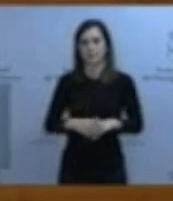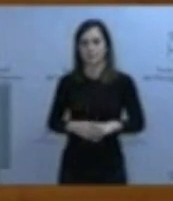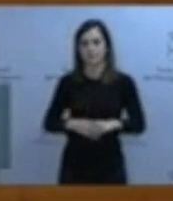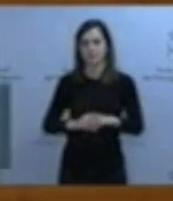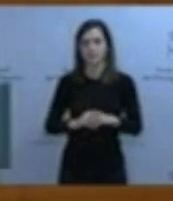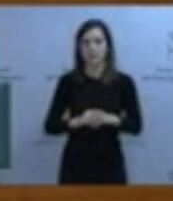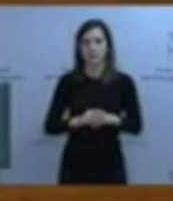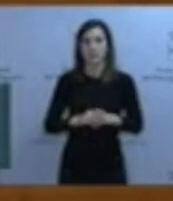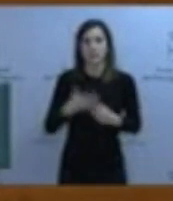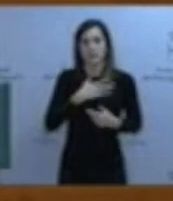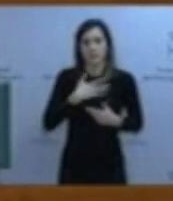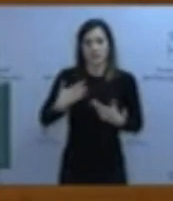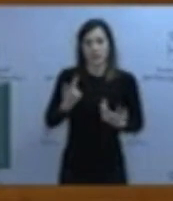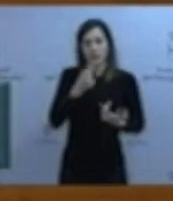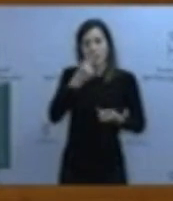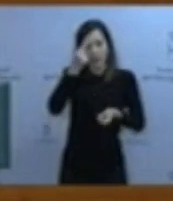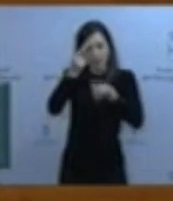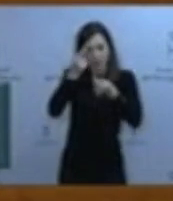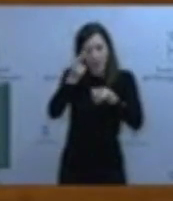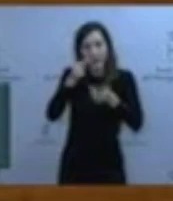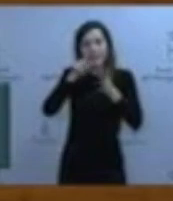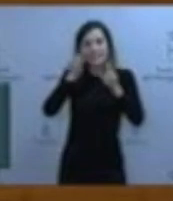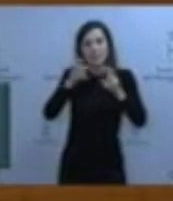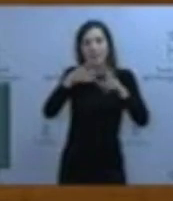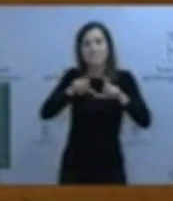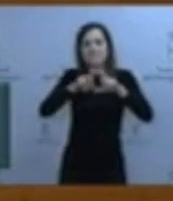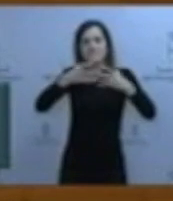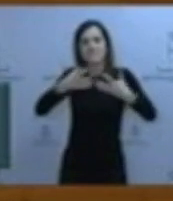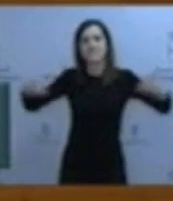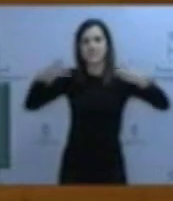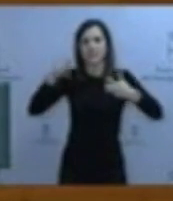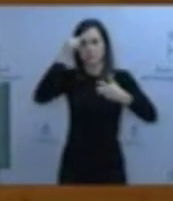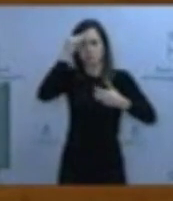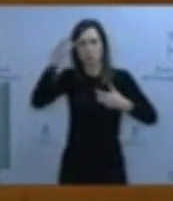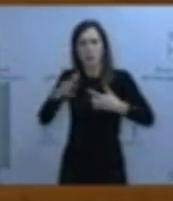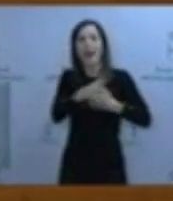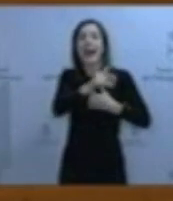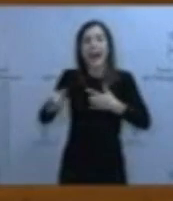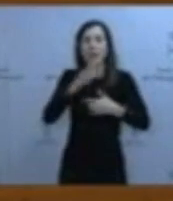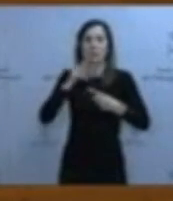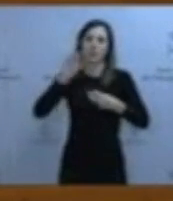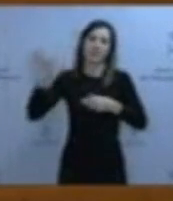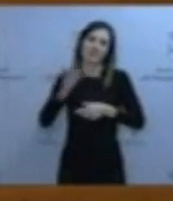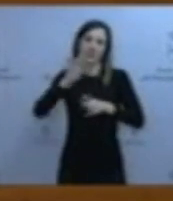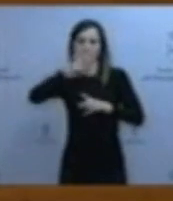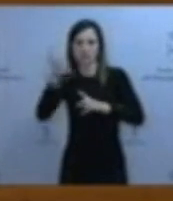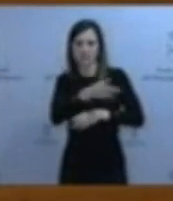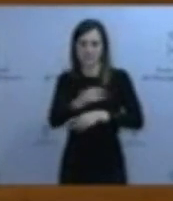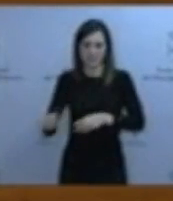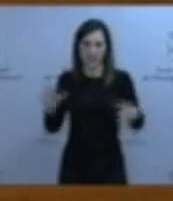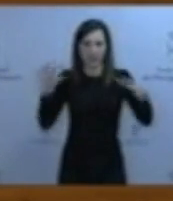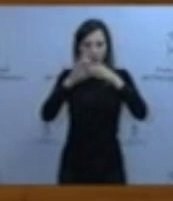Hago hincapié en esta frase de que la alta capacidad o las altas capacidades existen porque me gustaría recordarle que hay otras teorías al respecto. En ese sentido,